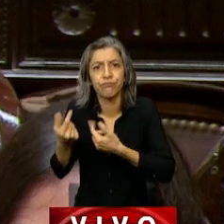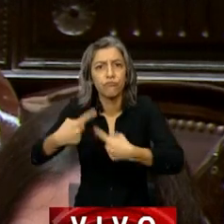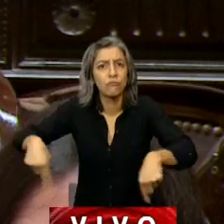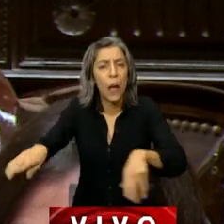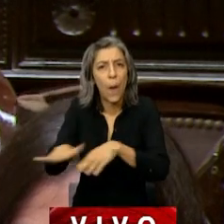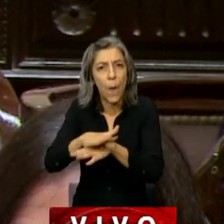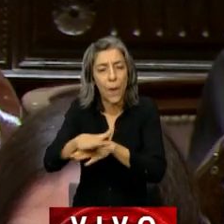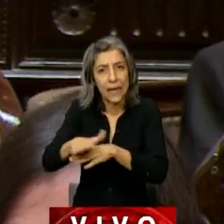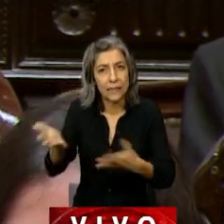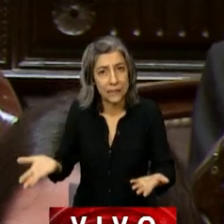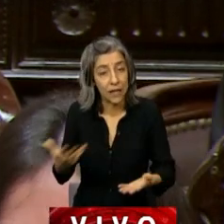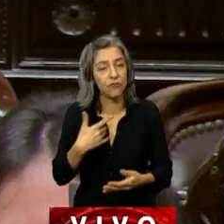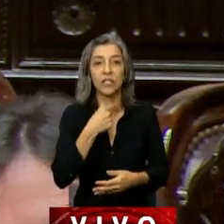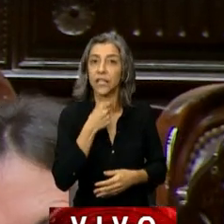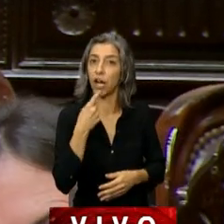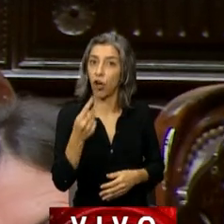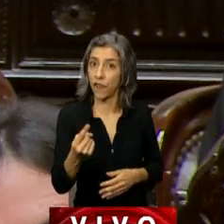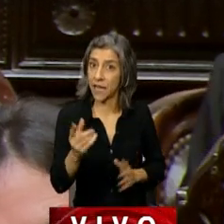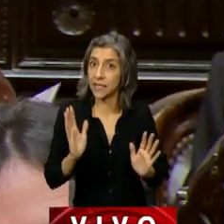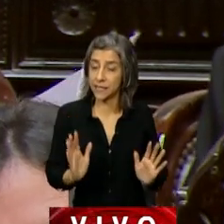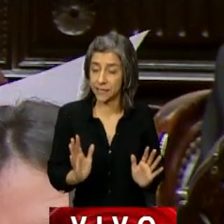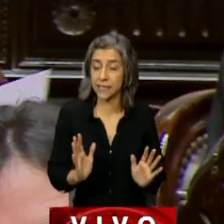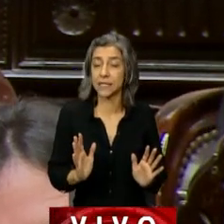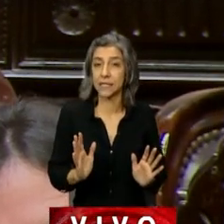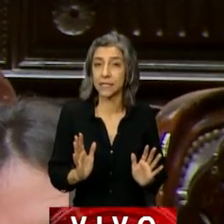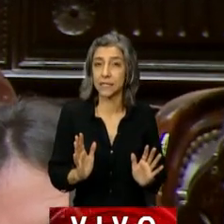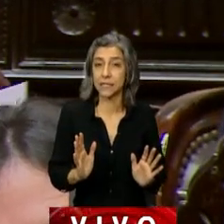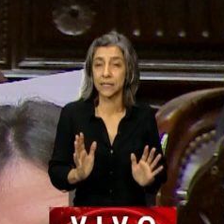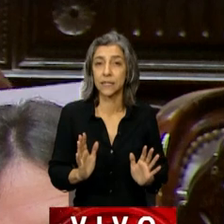Quiero decir también, y traje para ilustrar